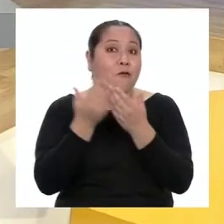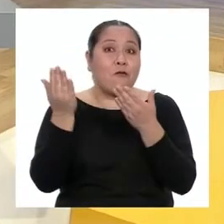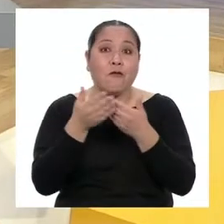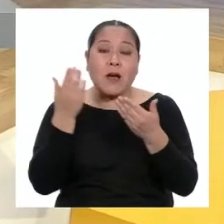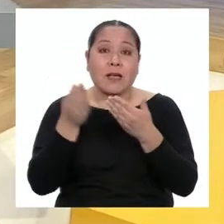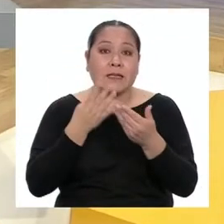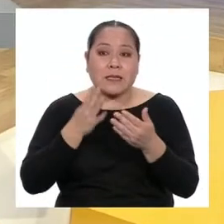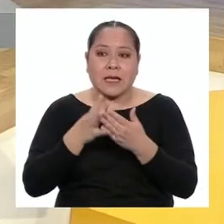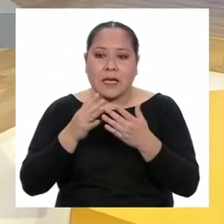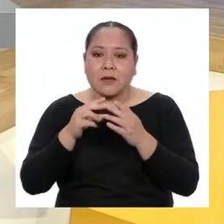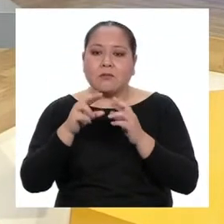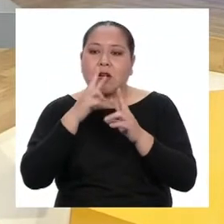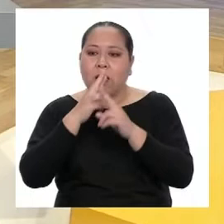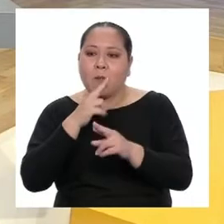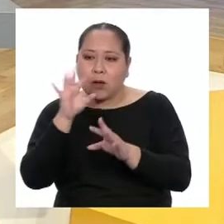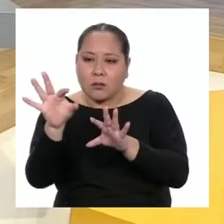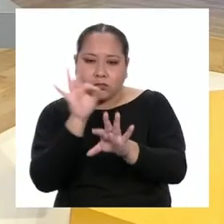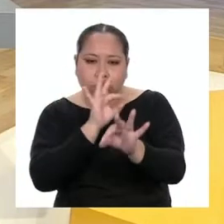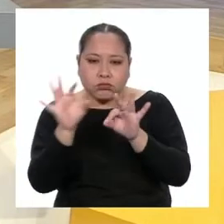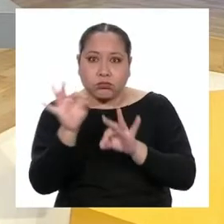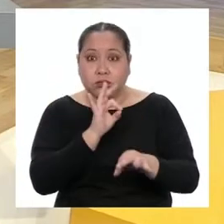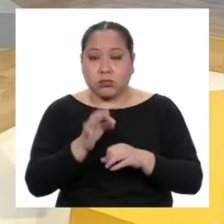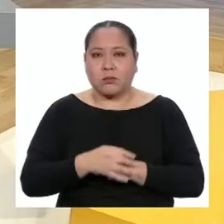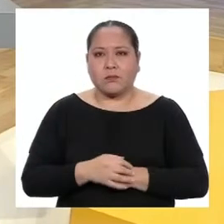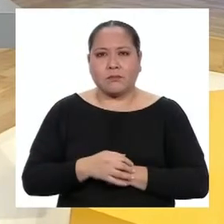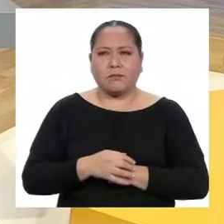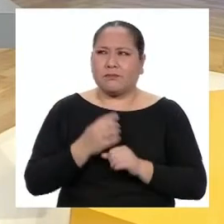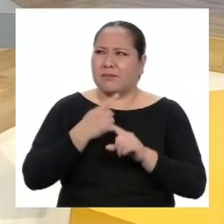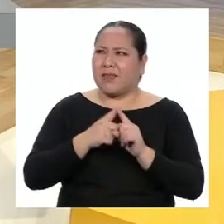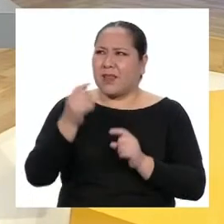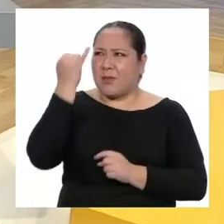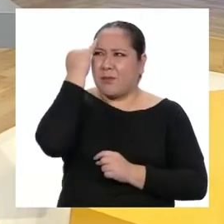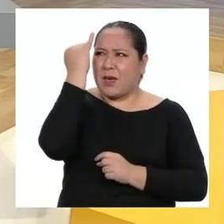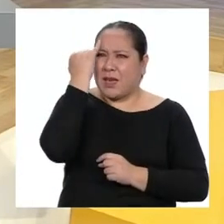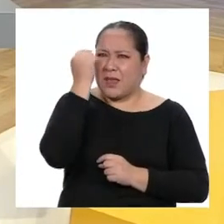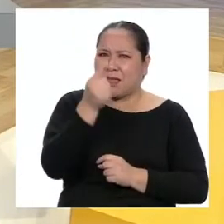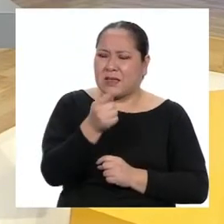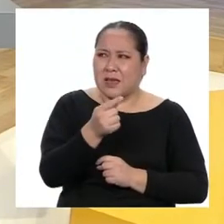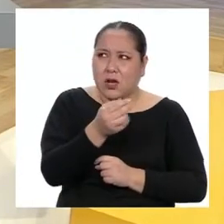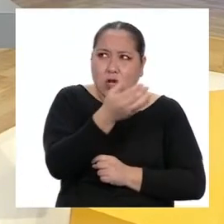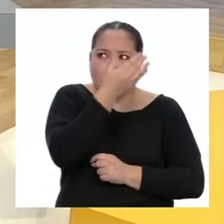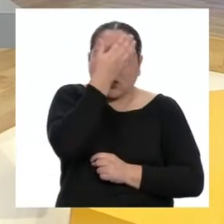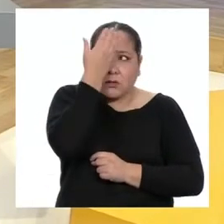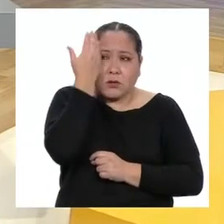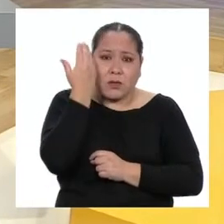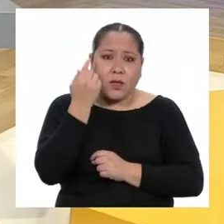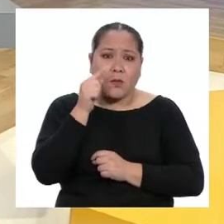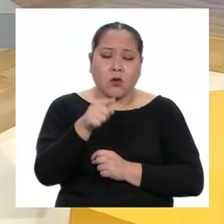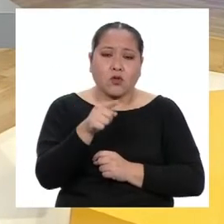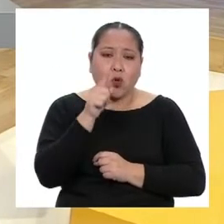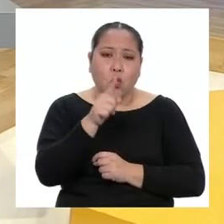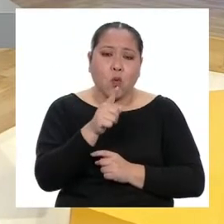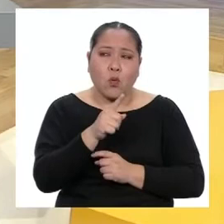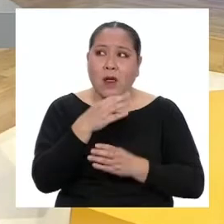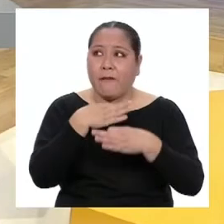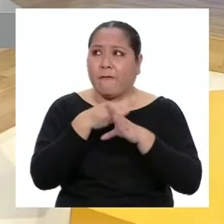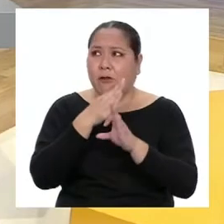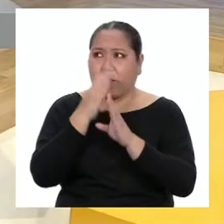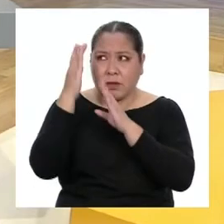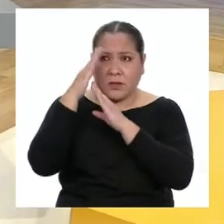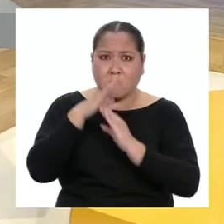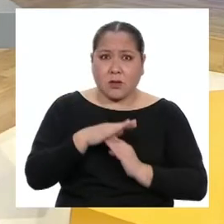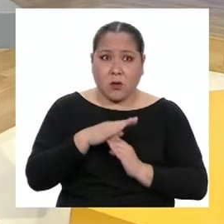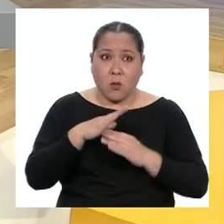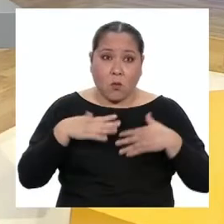fácil procesar la información. Pero imagínese que se nos pase algún motivo importante. ¿Se